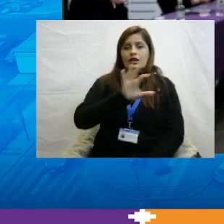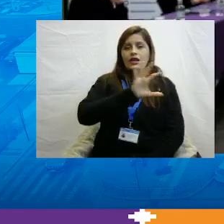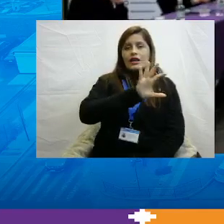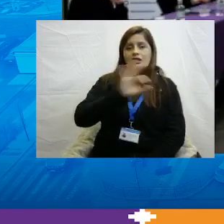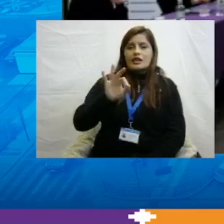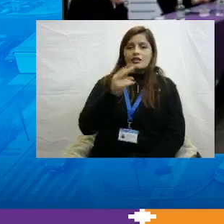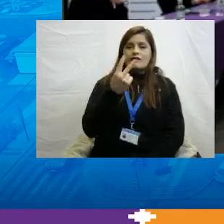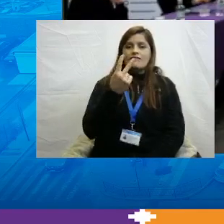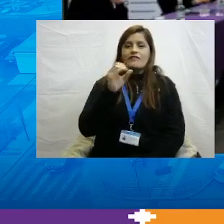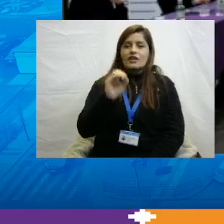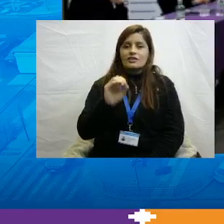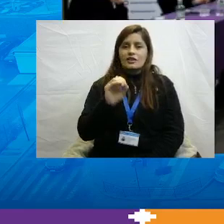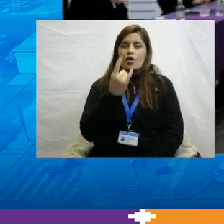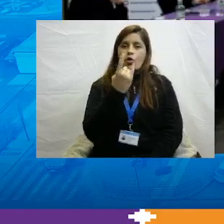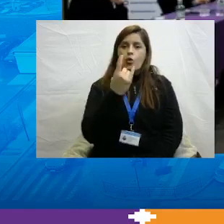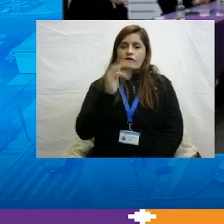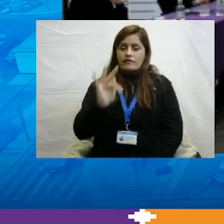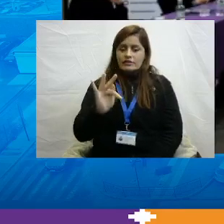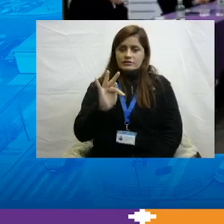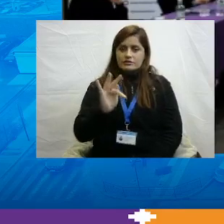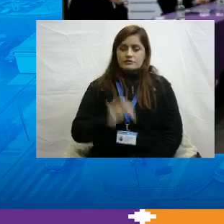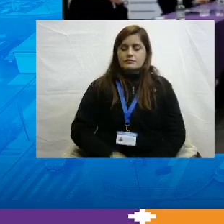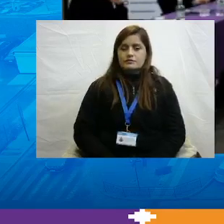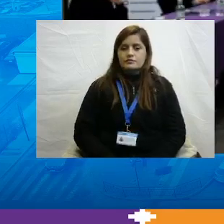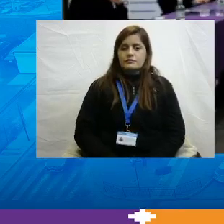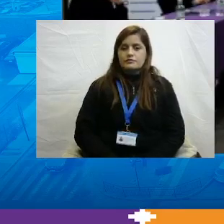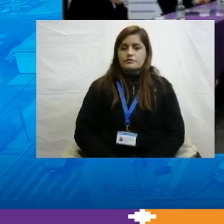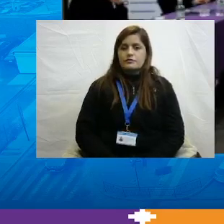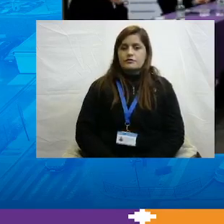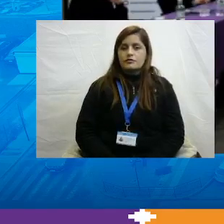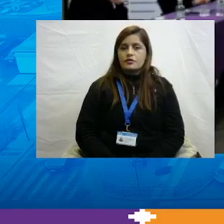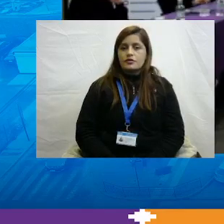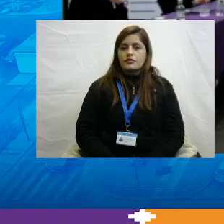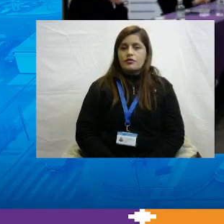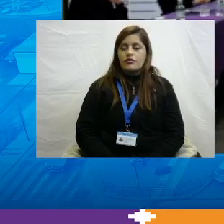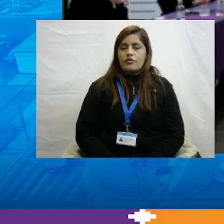520 unidades de fomento, sin perjuicio de